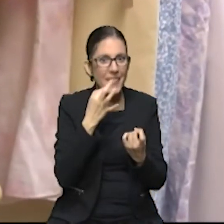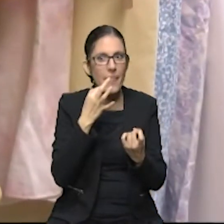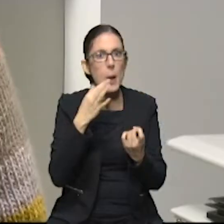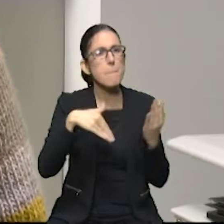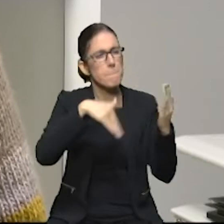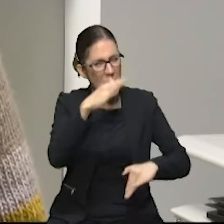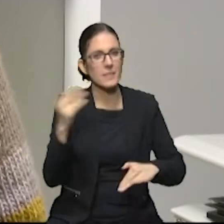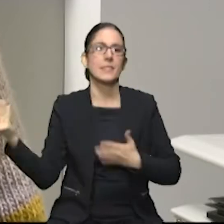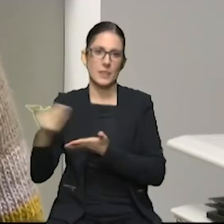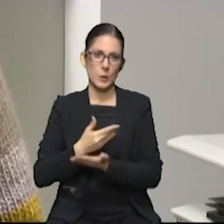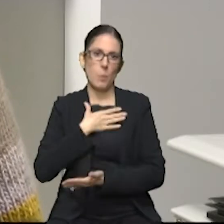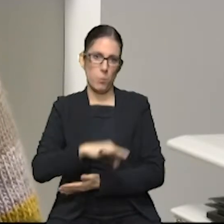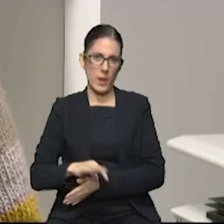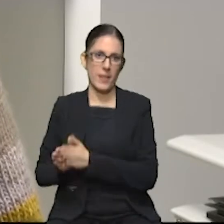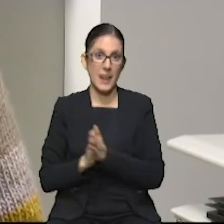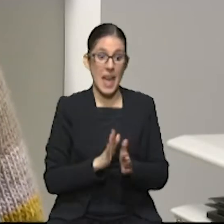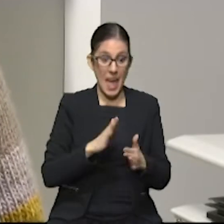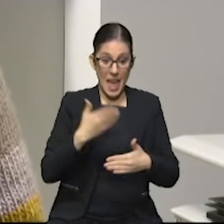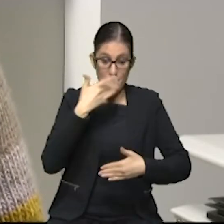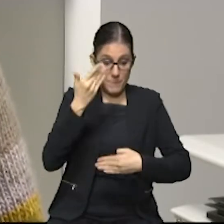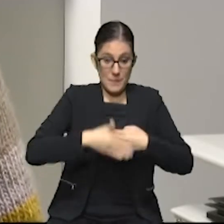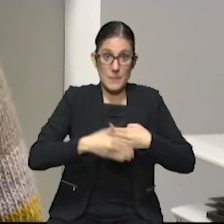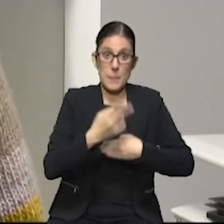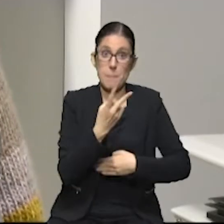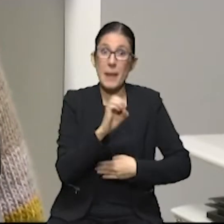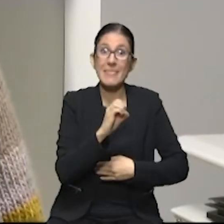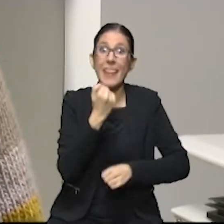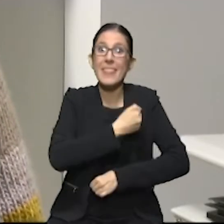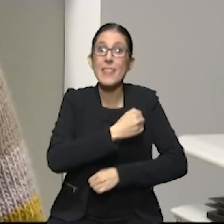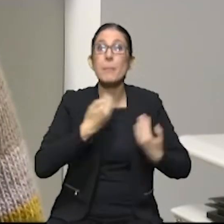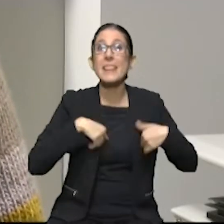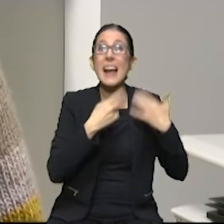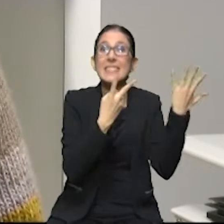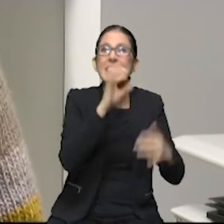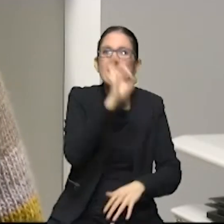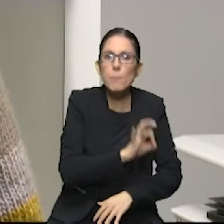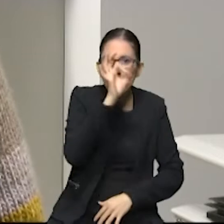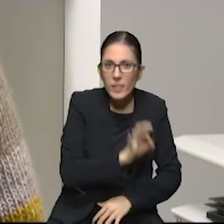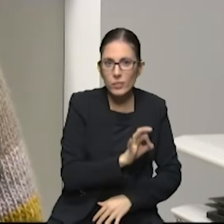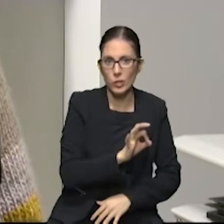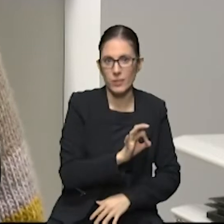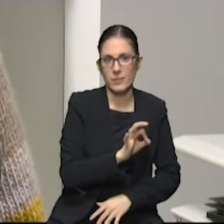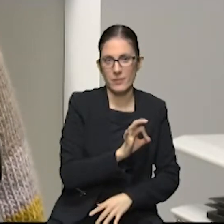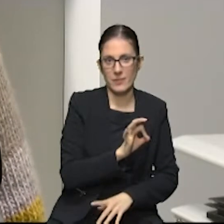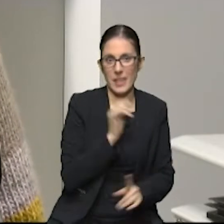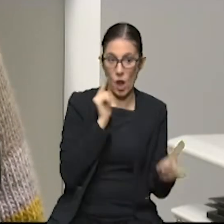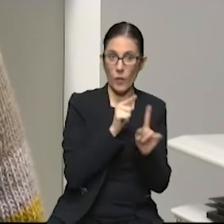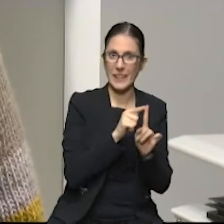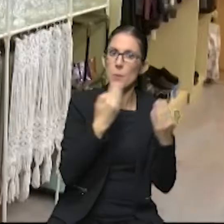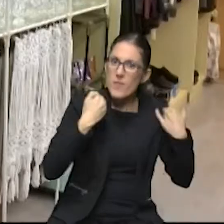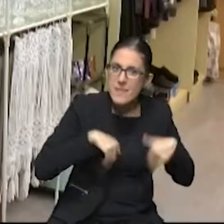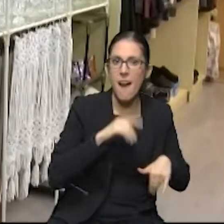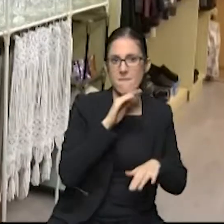20 de diciembre, en el que hemos conseguido alcanzar un 70% del objetivo de los 100.000 euros, pero bueno, somos muy